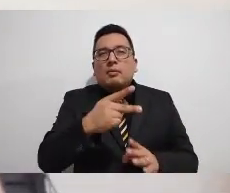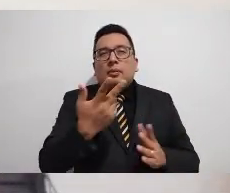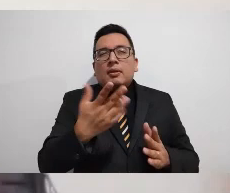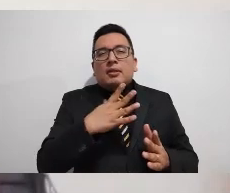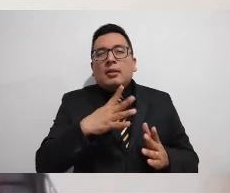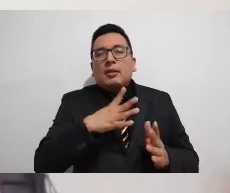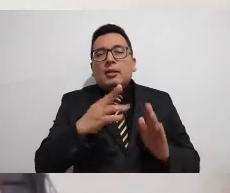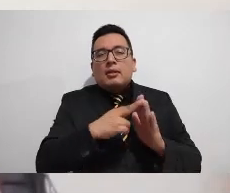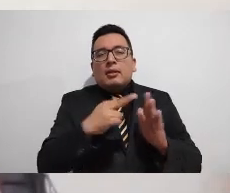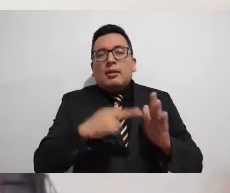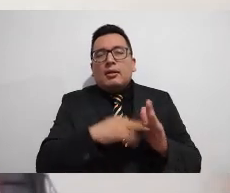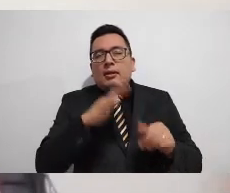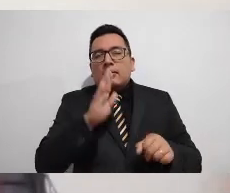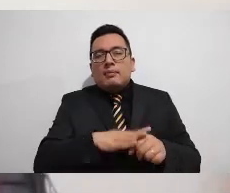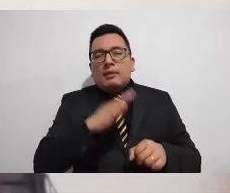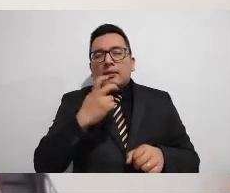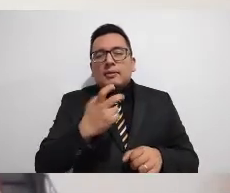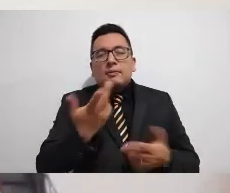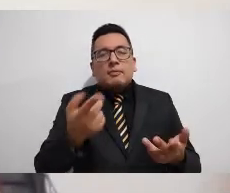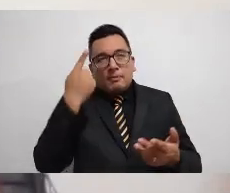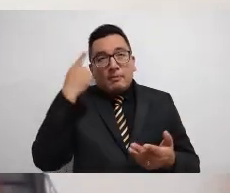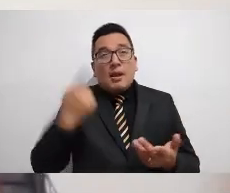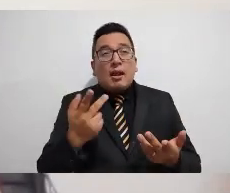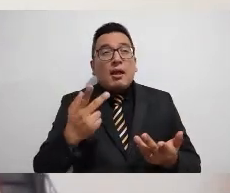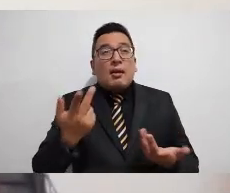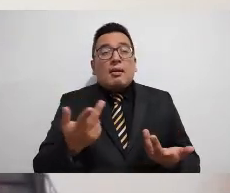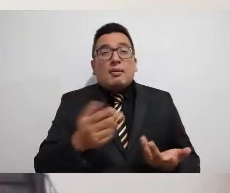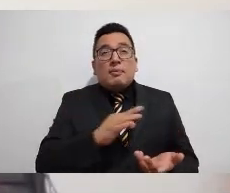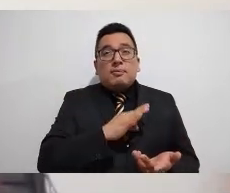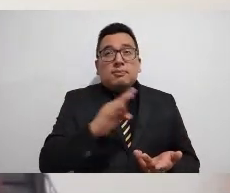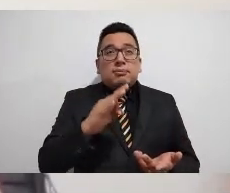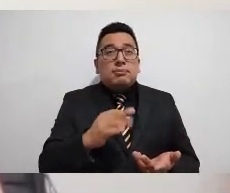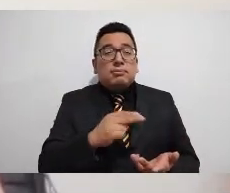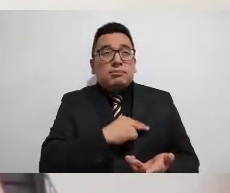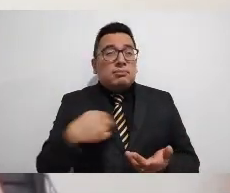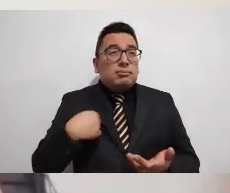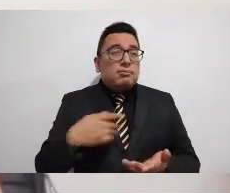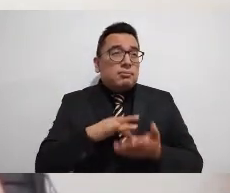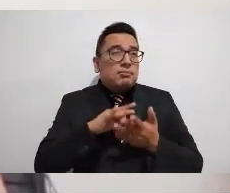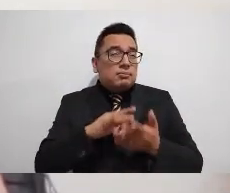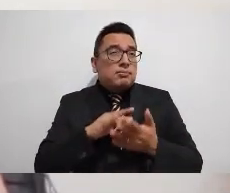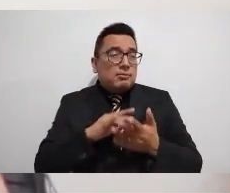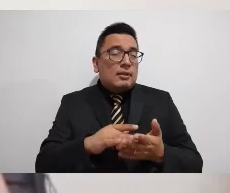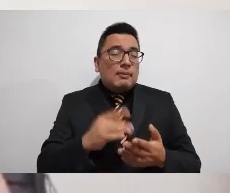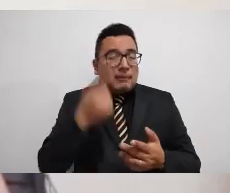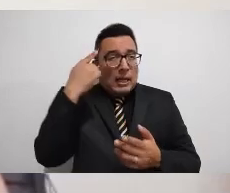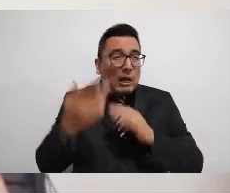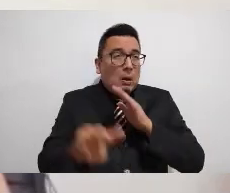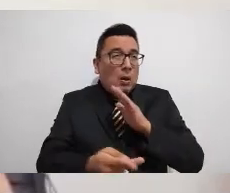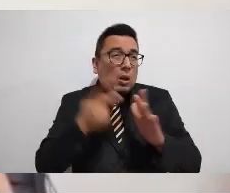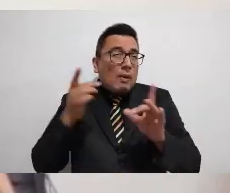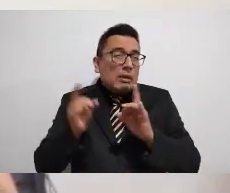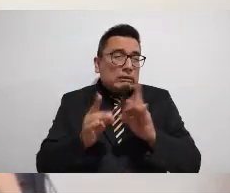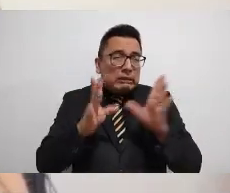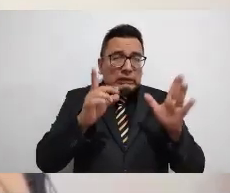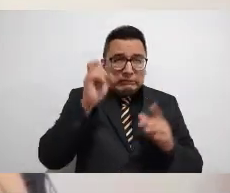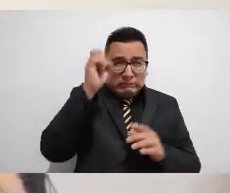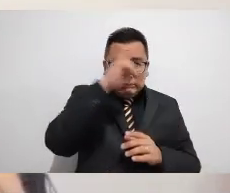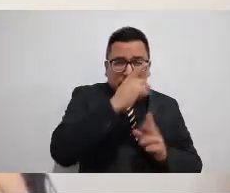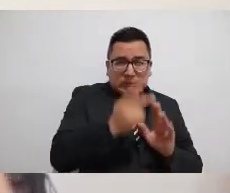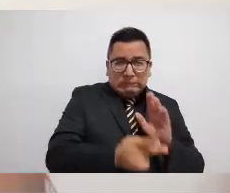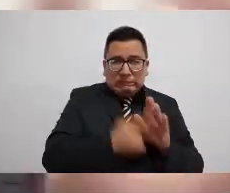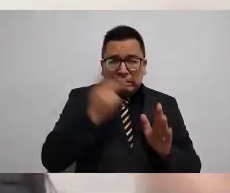lineamiento mucho más adecuado a la población, ¿no? Para que no volvamos a vivir una situación de esta naturaleza. Hasta